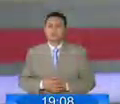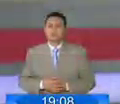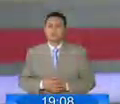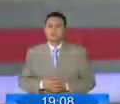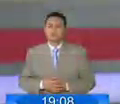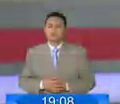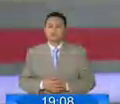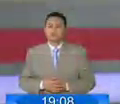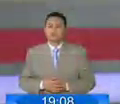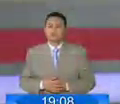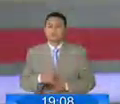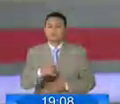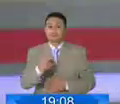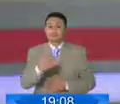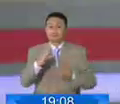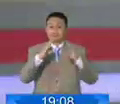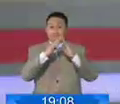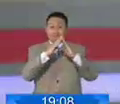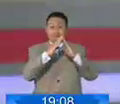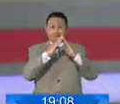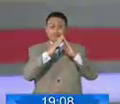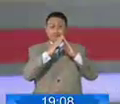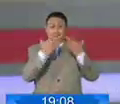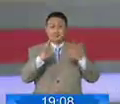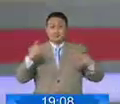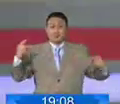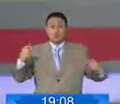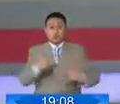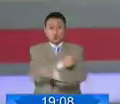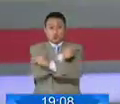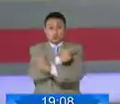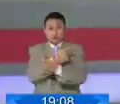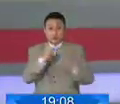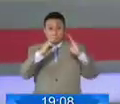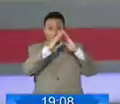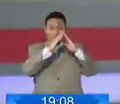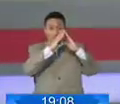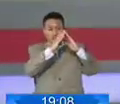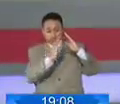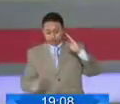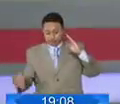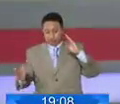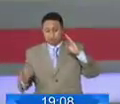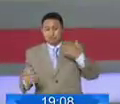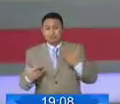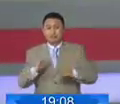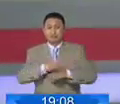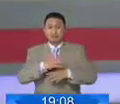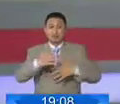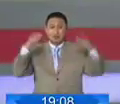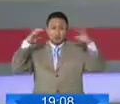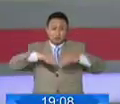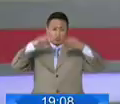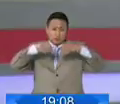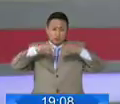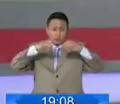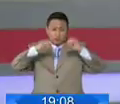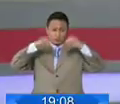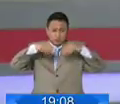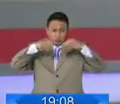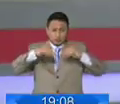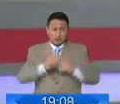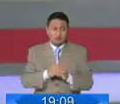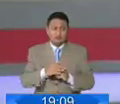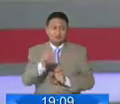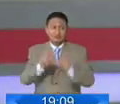se derrumbó parte de una casa del sector de guápulo en el norte de egipto producto de las constantes lluvias que se registran en la capital la familia que habitaba